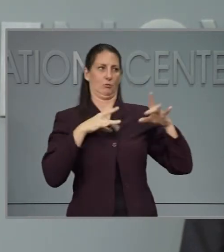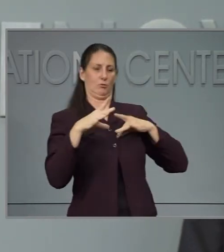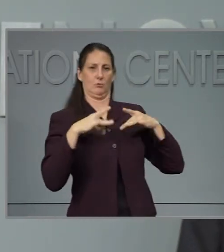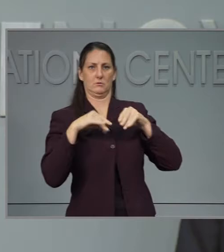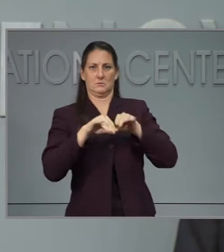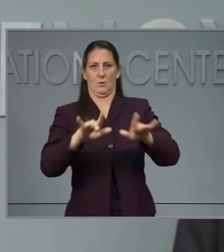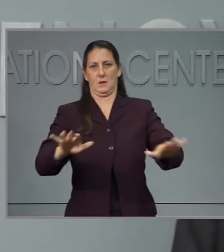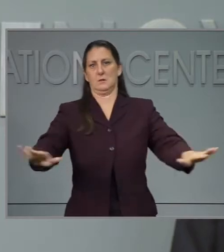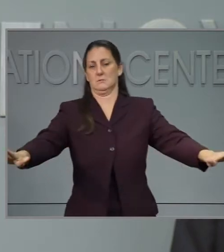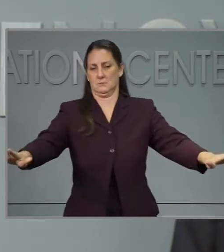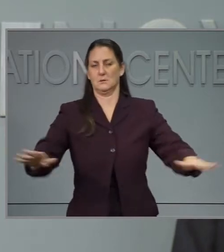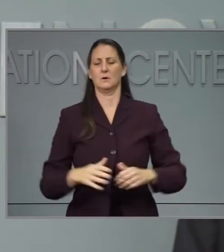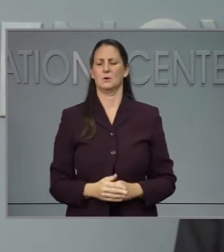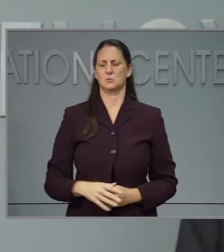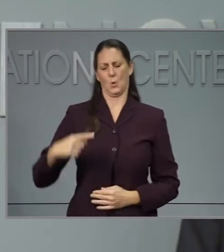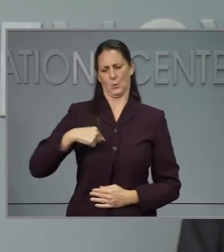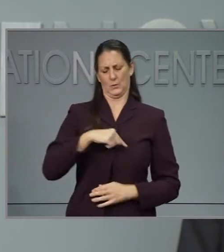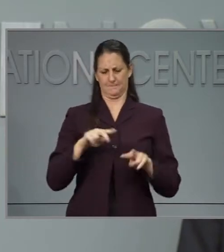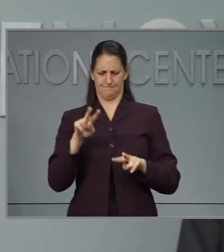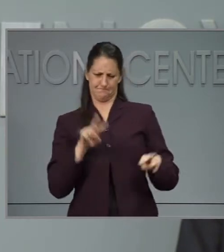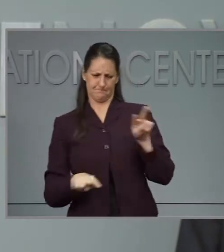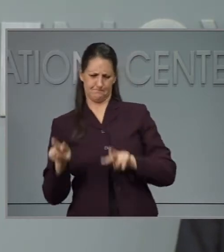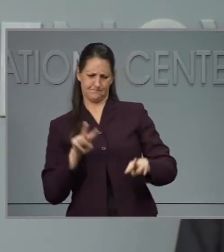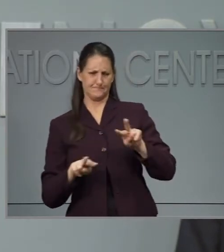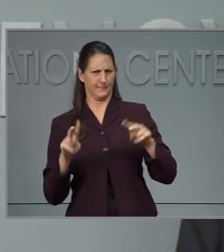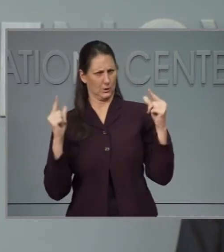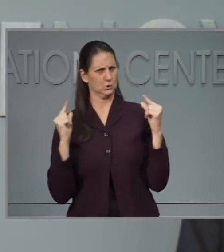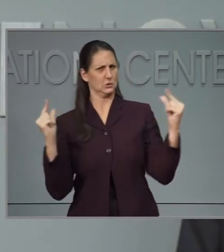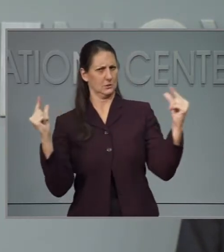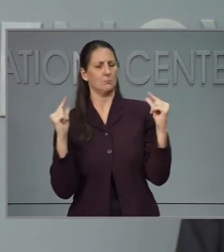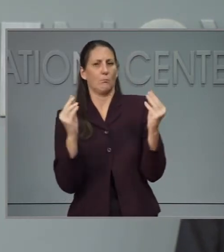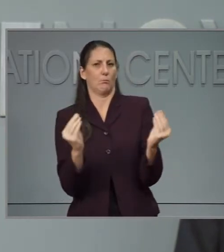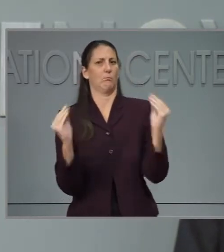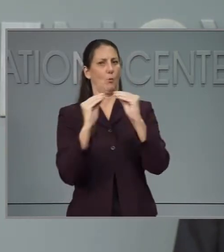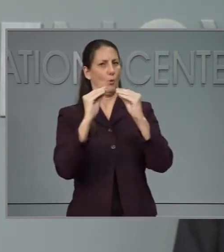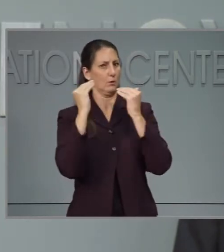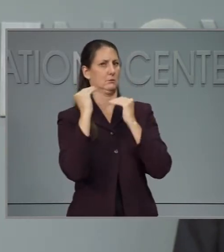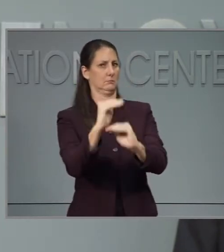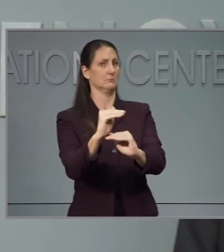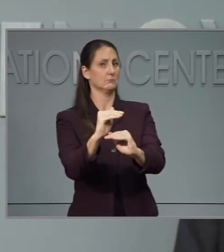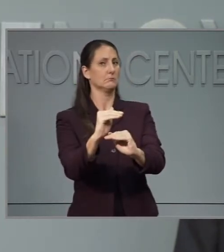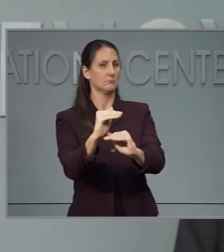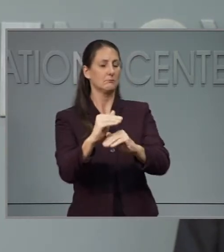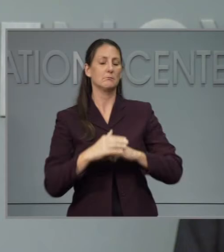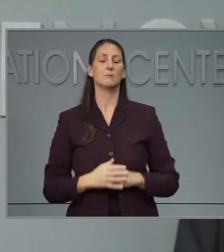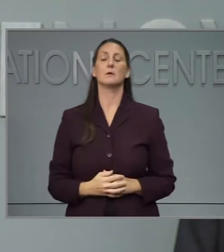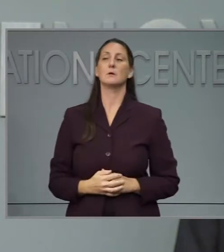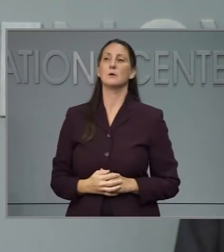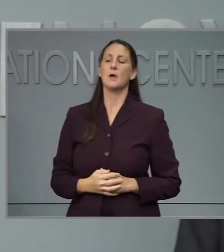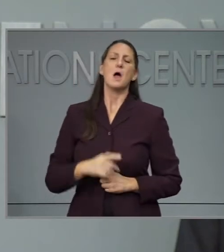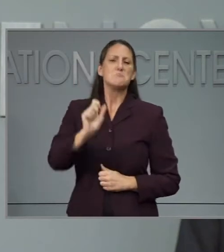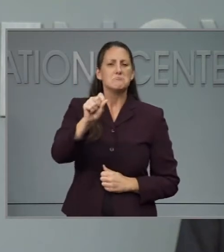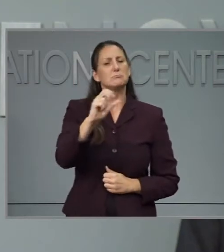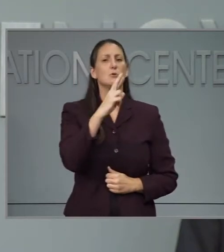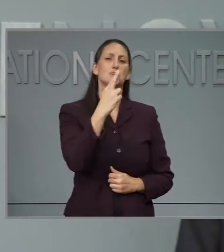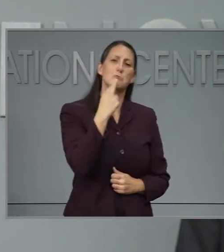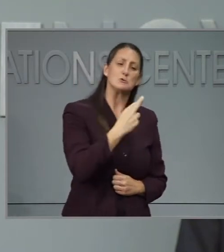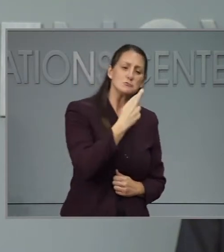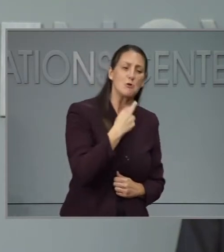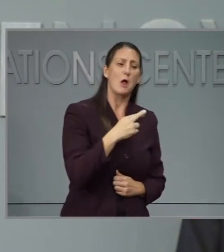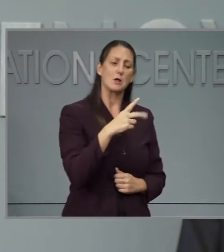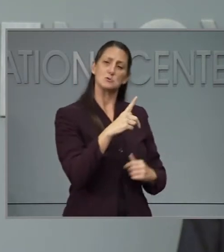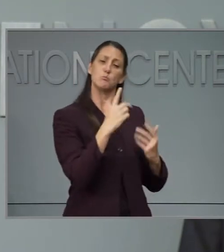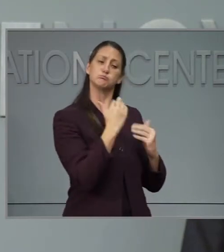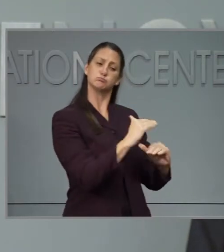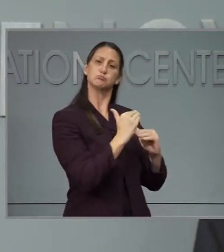por eso que se puede transmitir el virus. Por eso queríamos ser más restringidos en comparación con